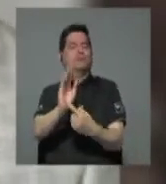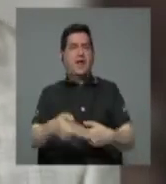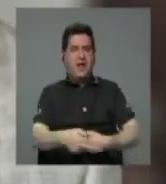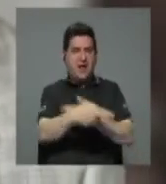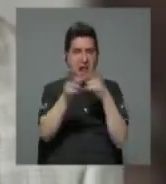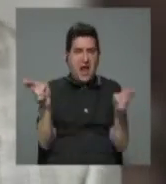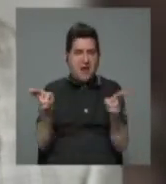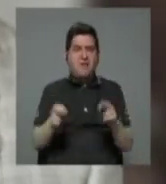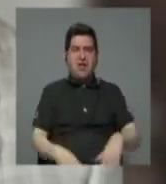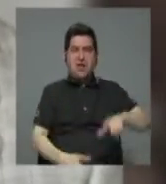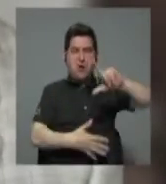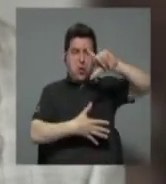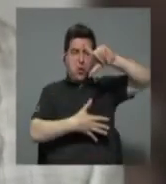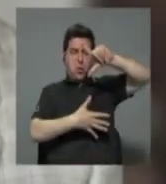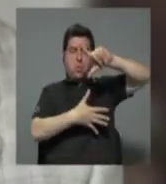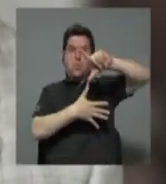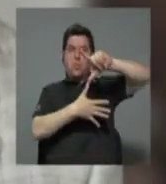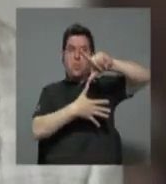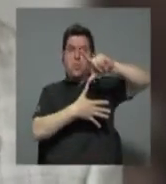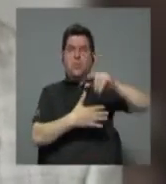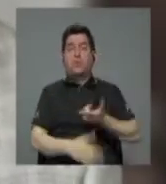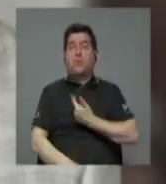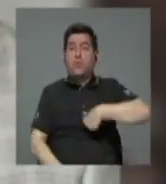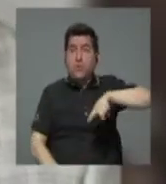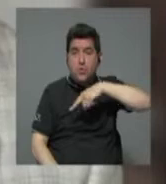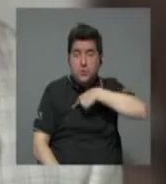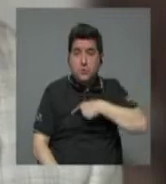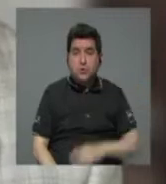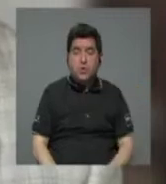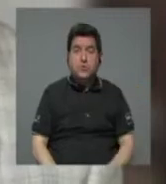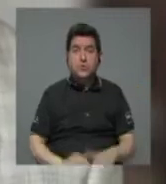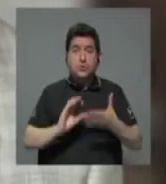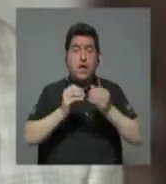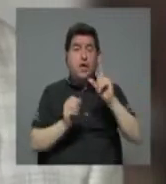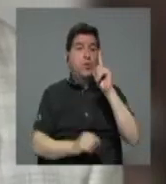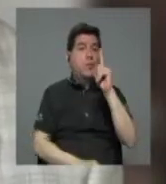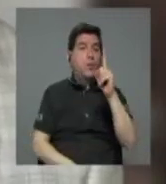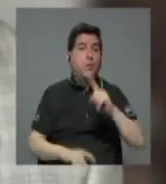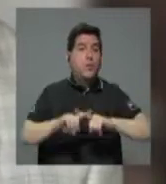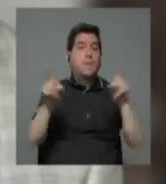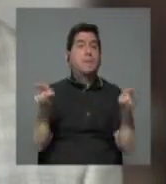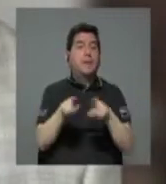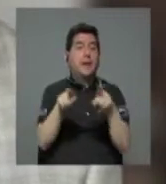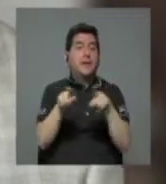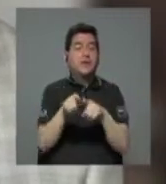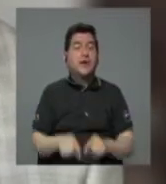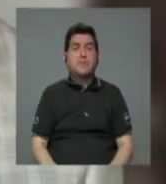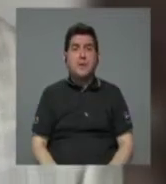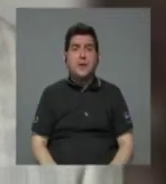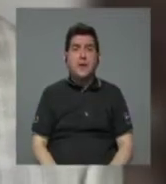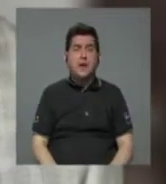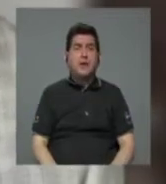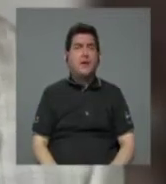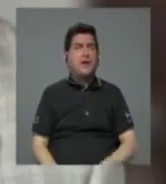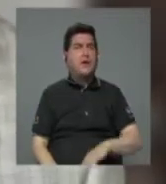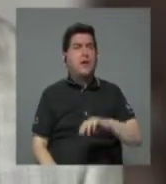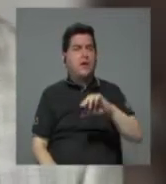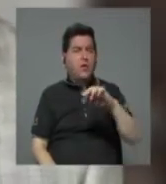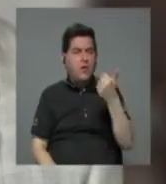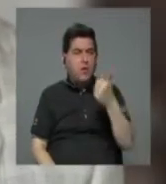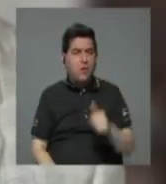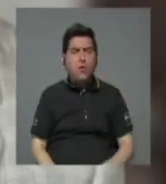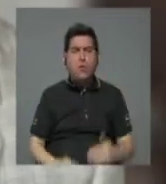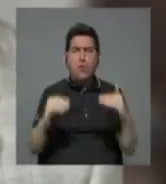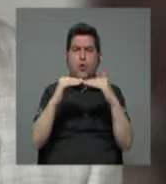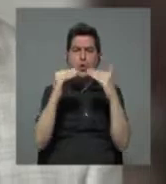región latinoamericana somos la zona franca número 1, pero que a su vez ha sido ratificado con otro